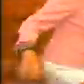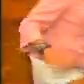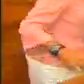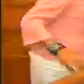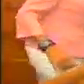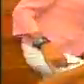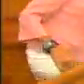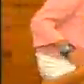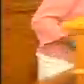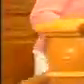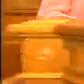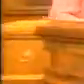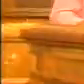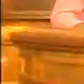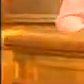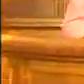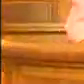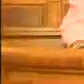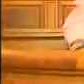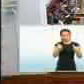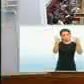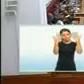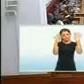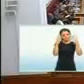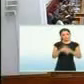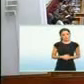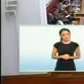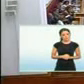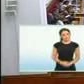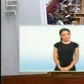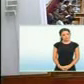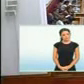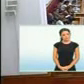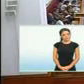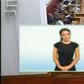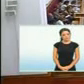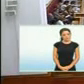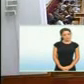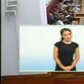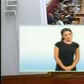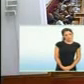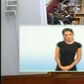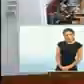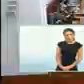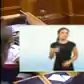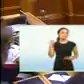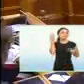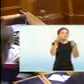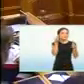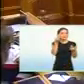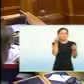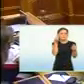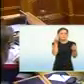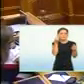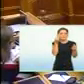medida no implicará nuevos ajustes ni nuevas condiciones Fiscales y que la operación se financiará a un tipo muy favorable para Castilla la mancha el